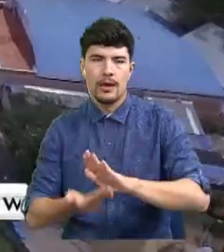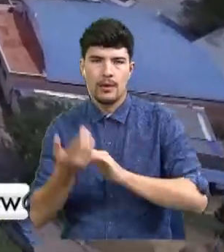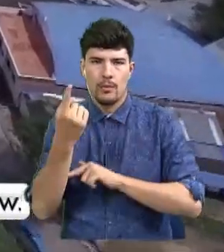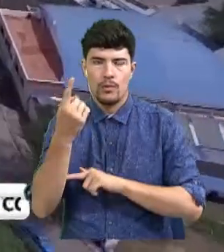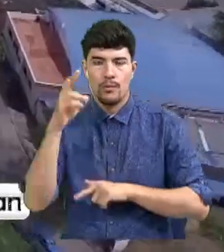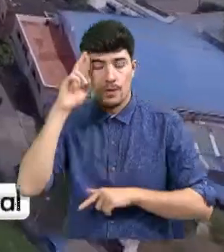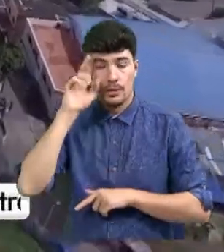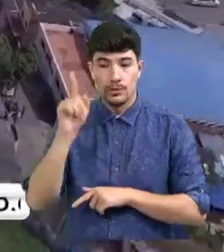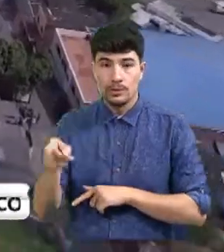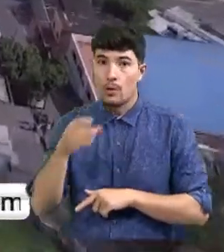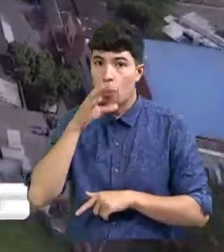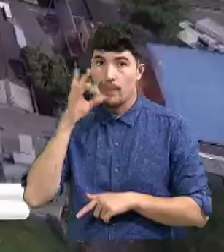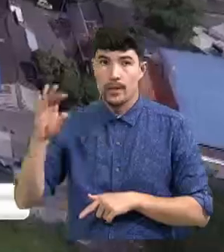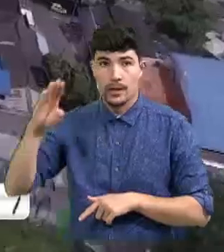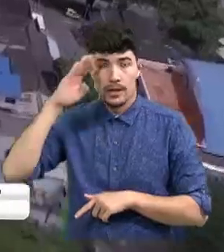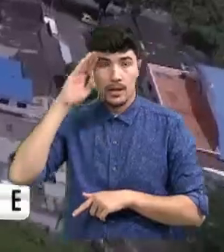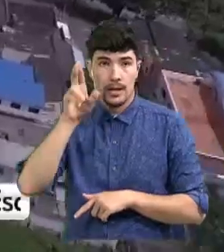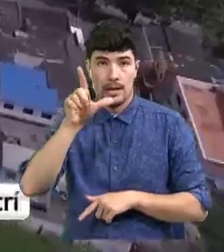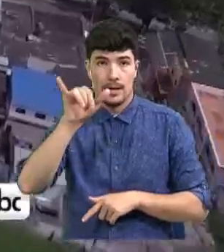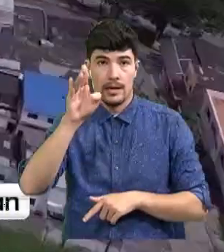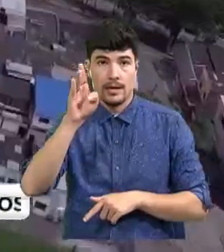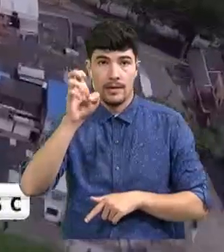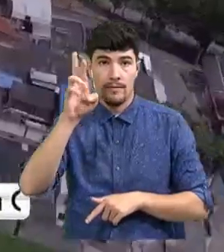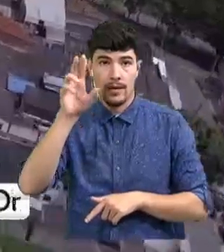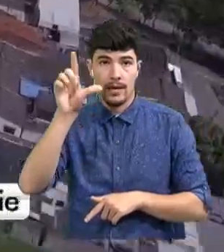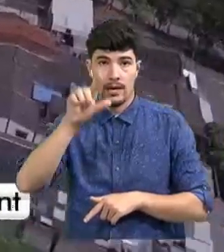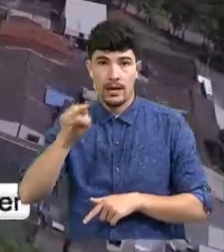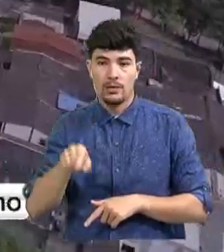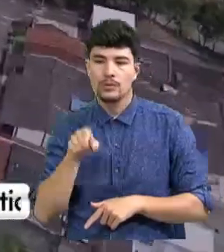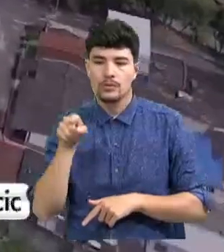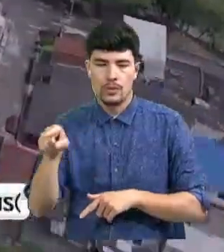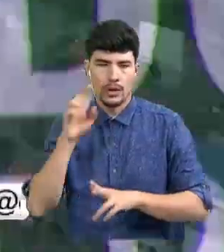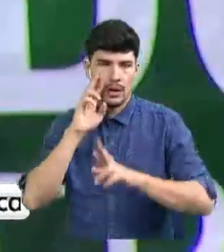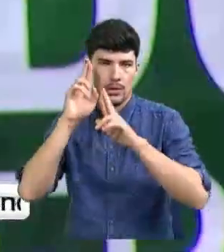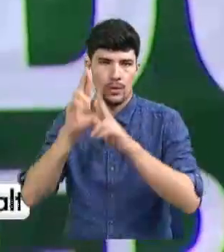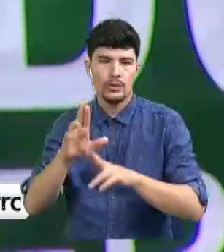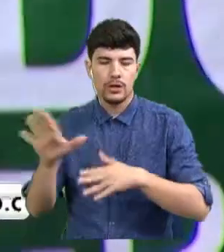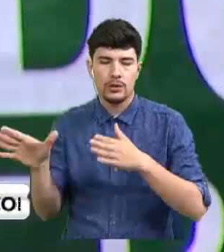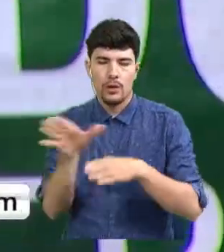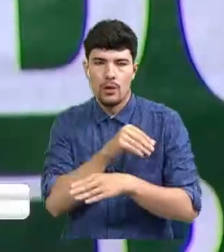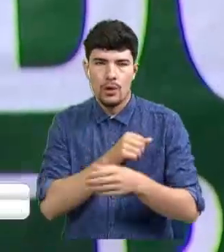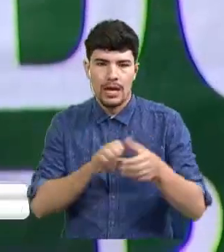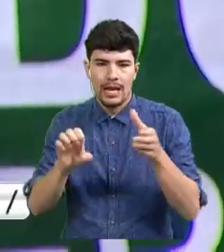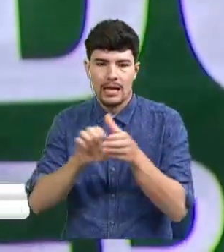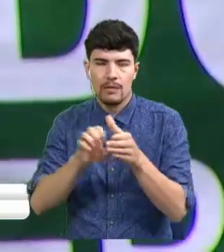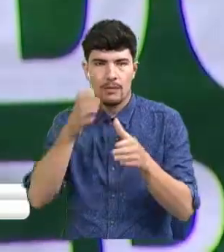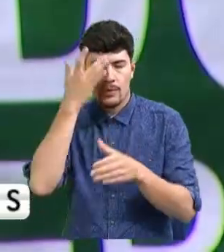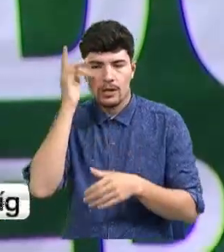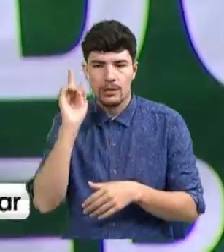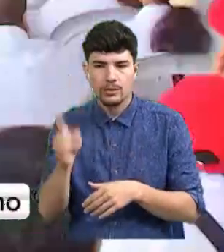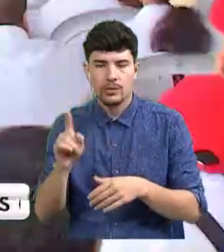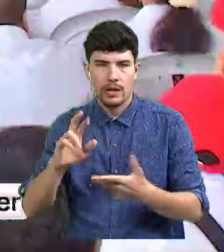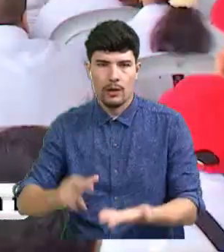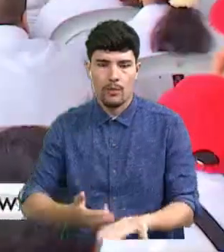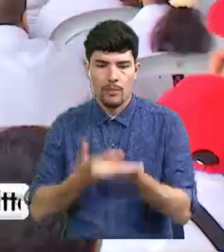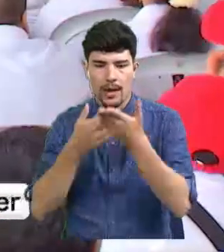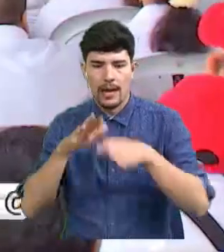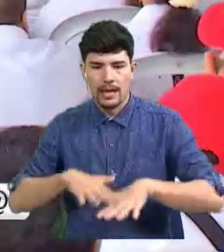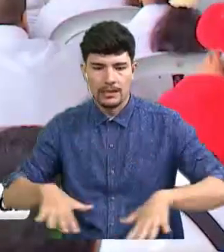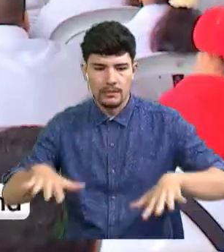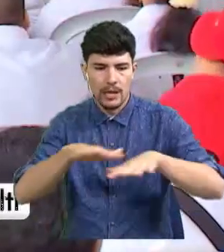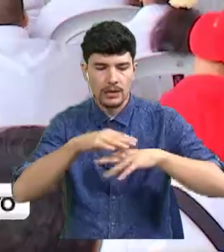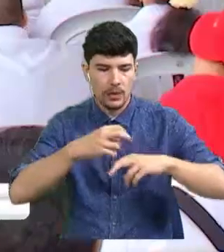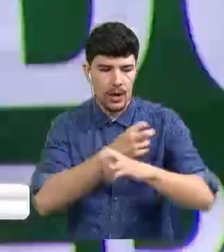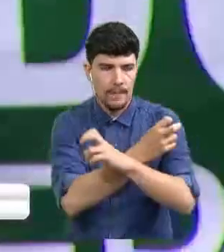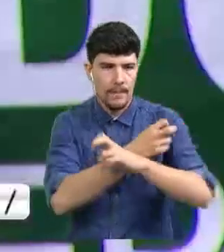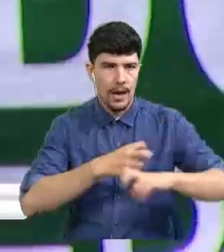Libreros tiene el reconocimiento con todo el equipo que él lidera de la Policía Nacional por haber recuperado los espacios, los parques